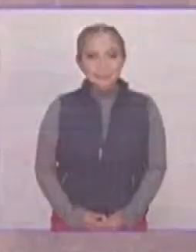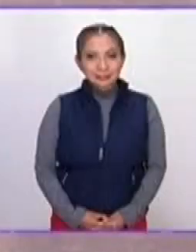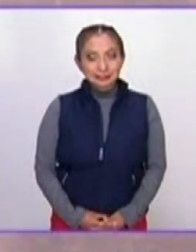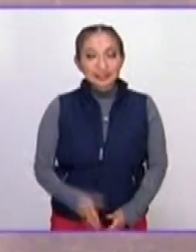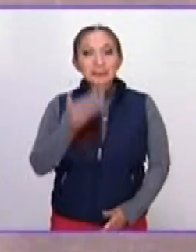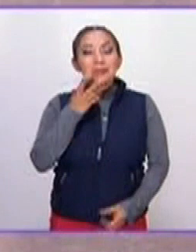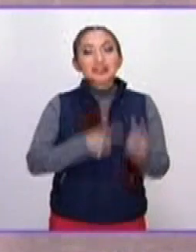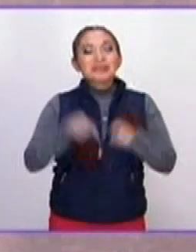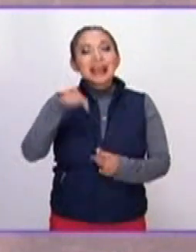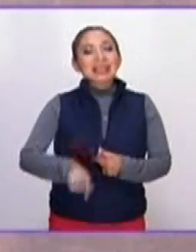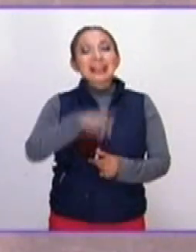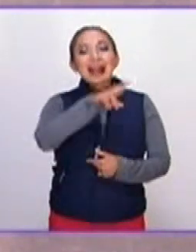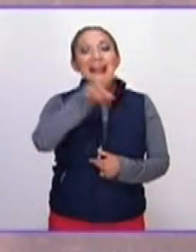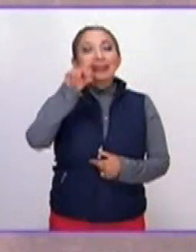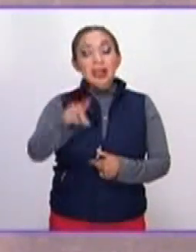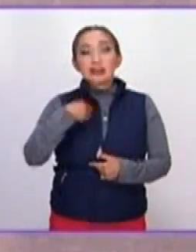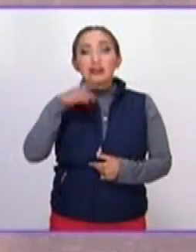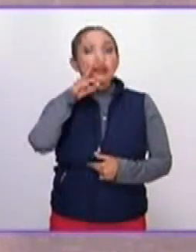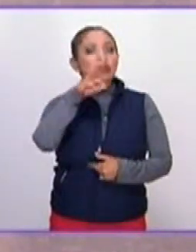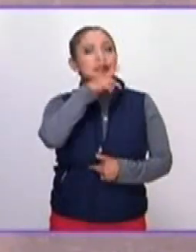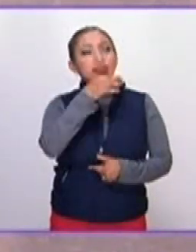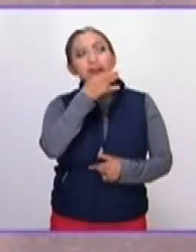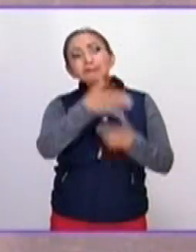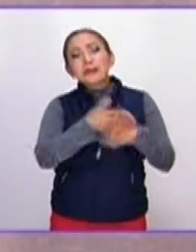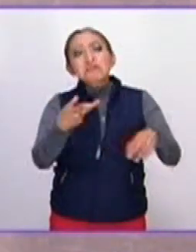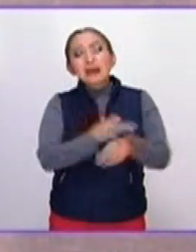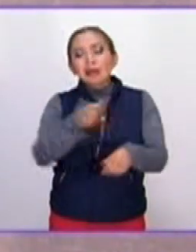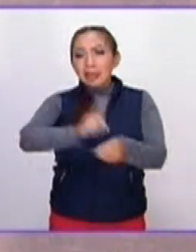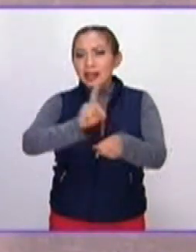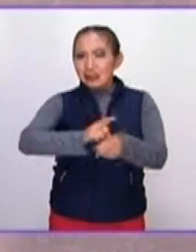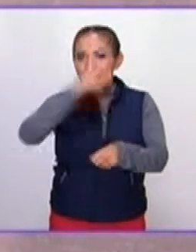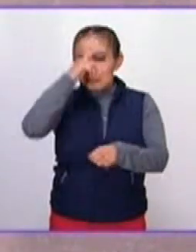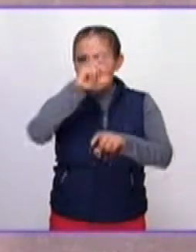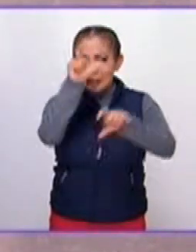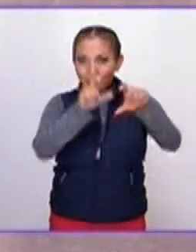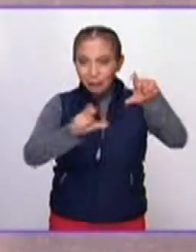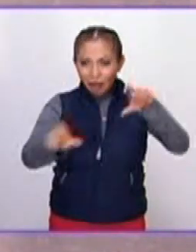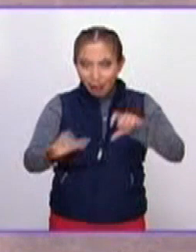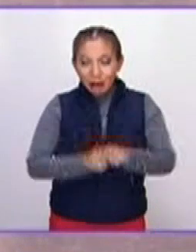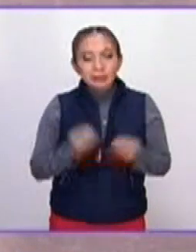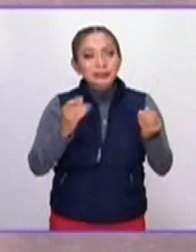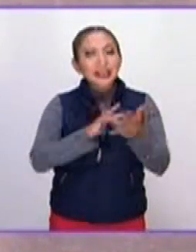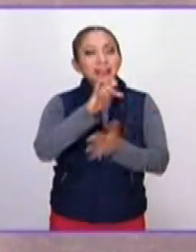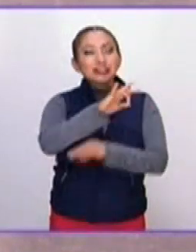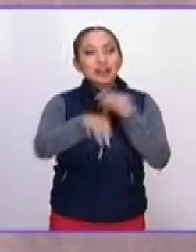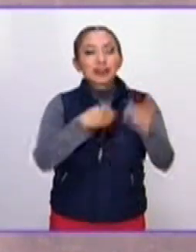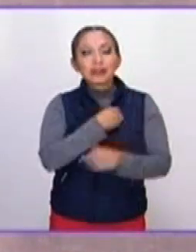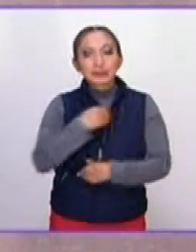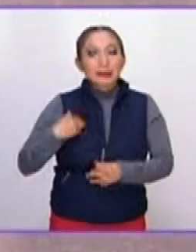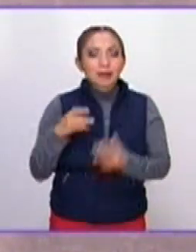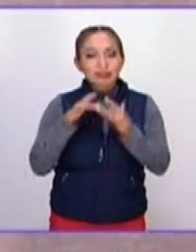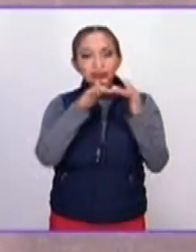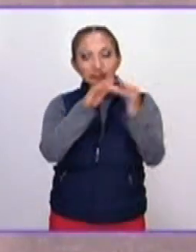Bienvenidos a una emisión más de Redimensiones, el noticiero que les informa del acontecer diario en la República Mexicana. Agradecemos a todos los miembros de la